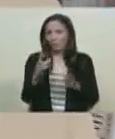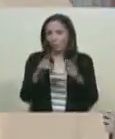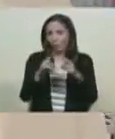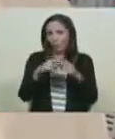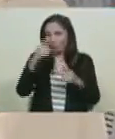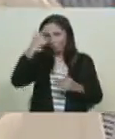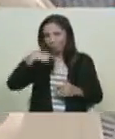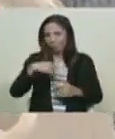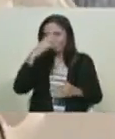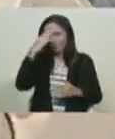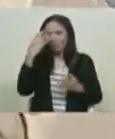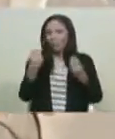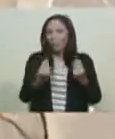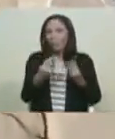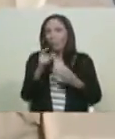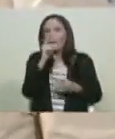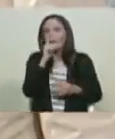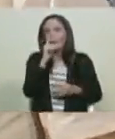Conocen a Nicolás.